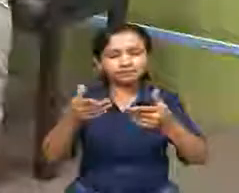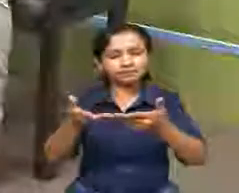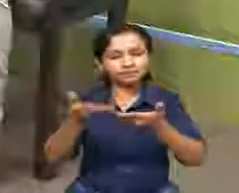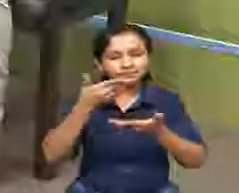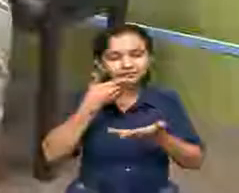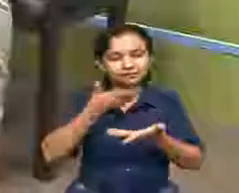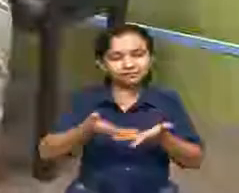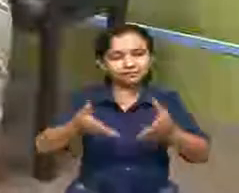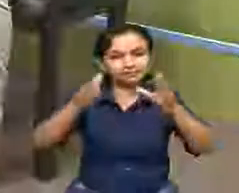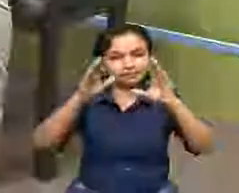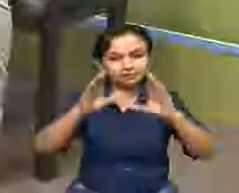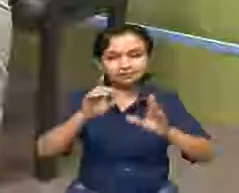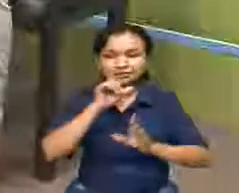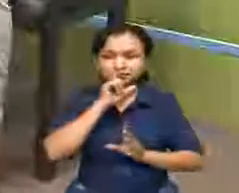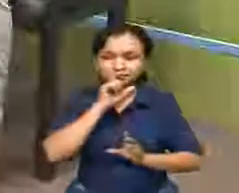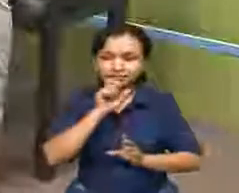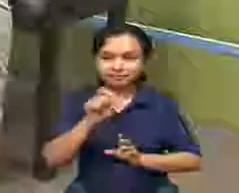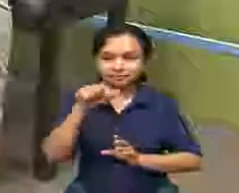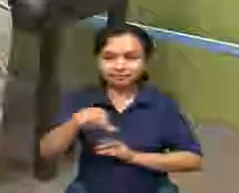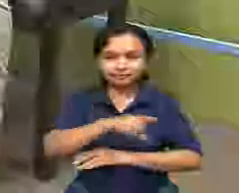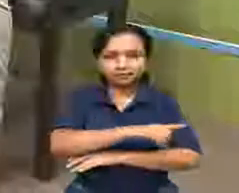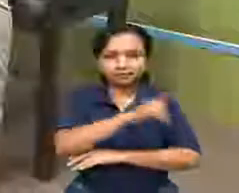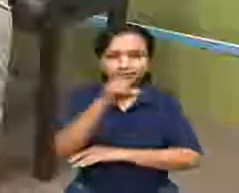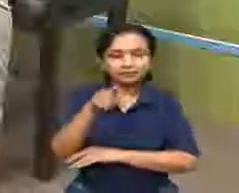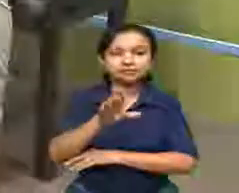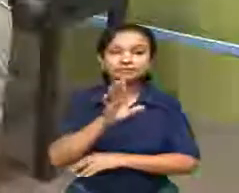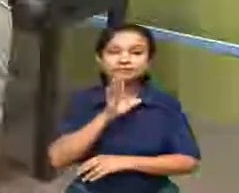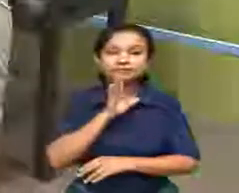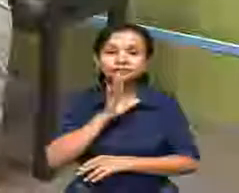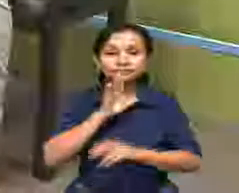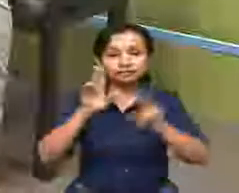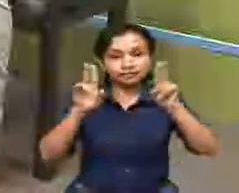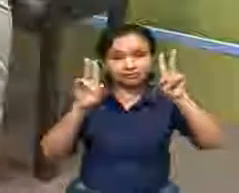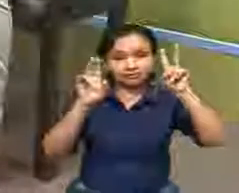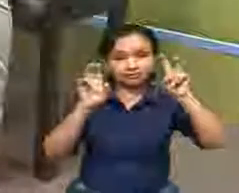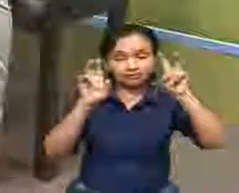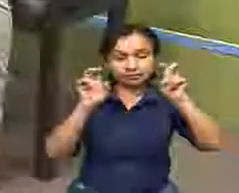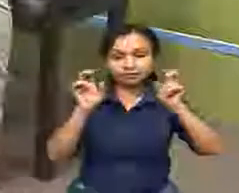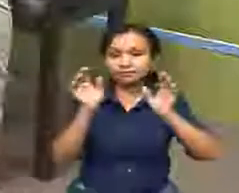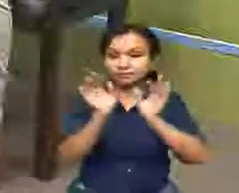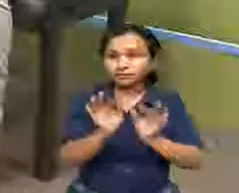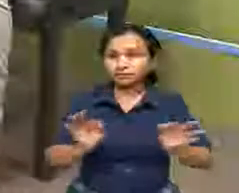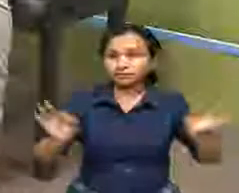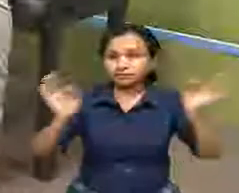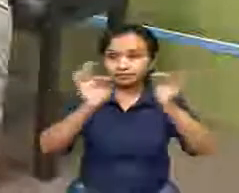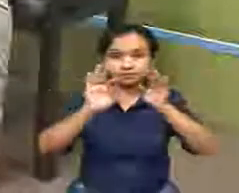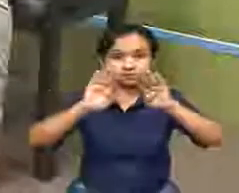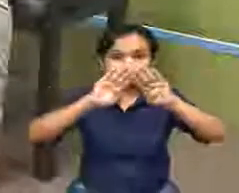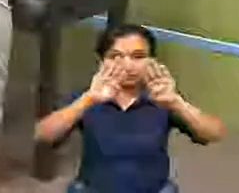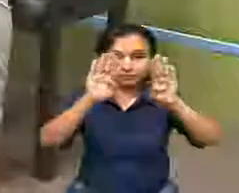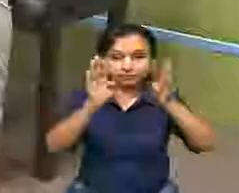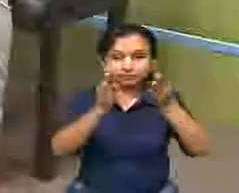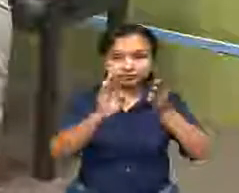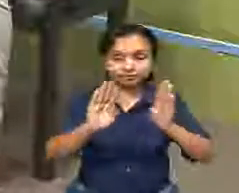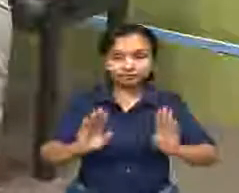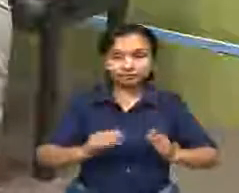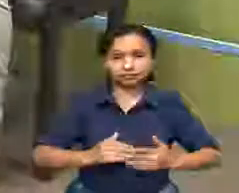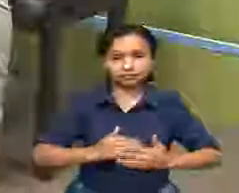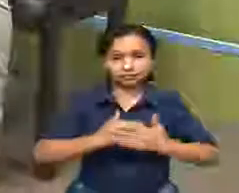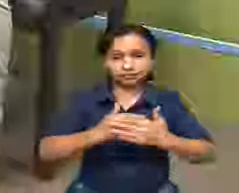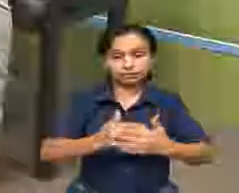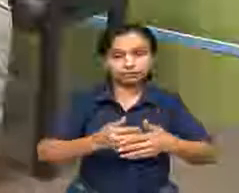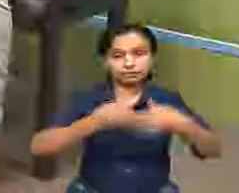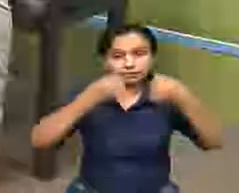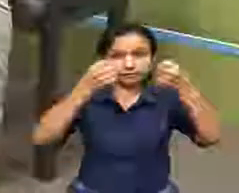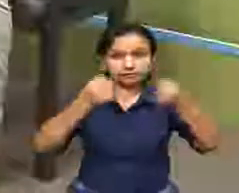licenciada, bienvenida, es un gusto tenerle para conversar sobre este tema interesante para las mujeres embarazadas y para los hombres